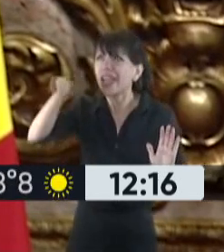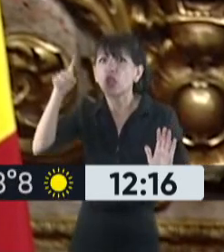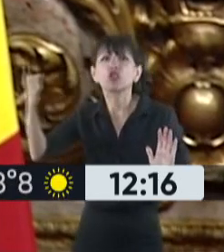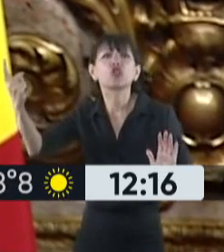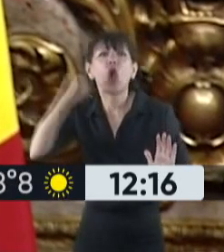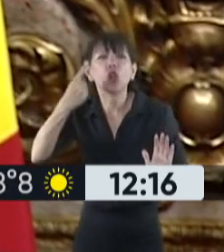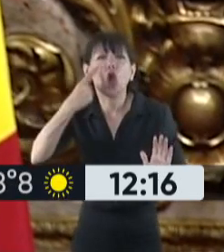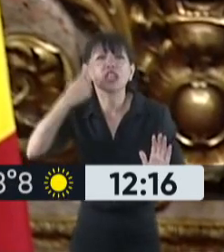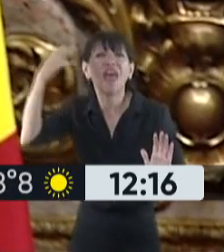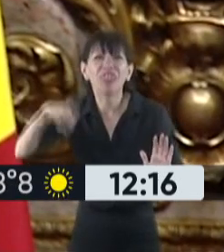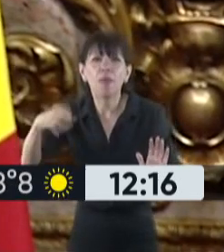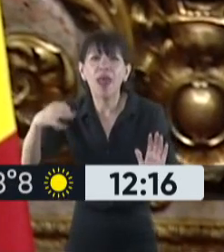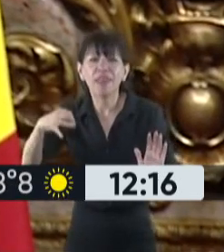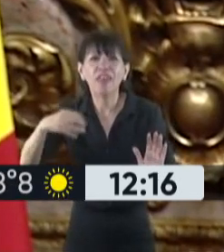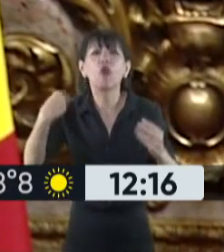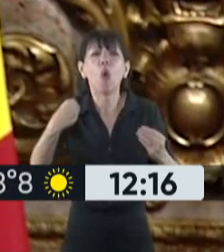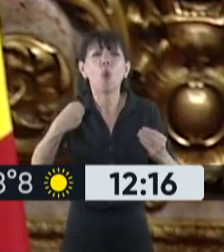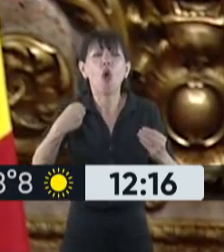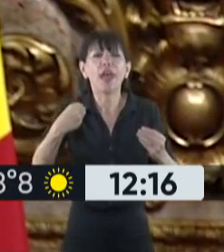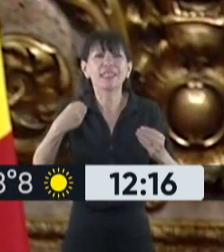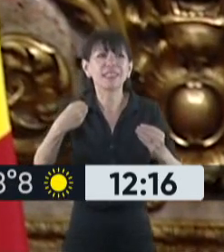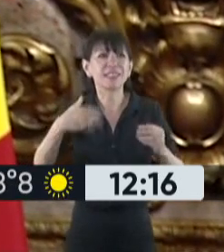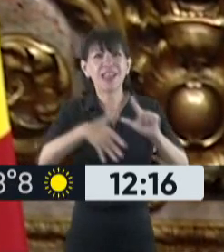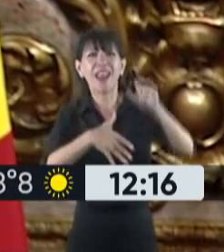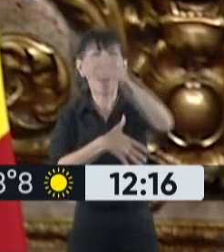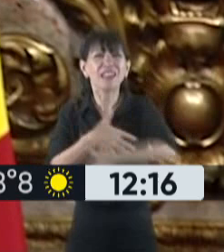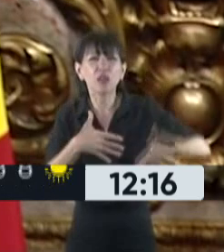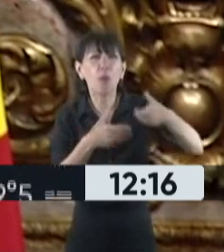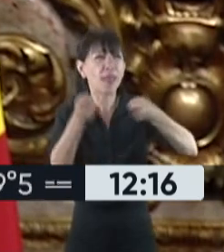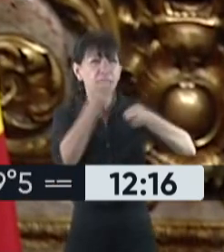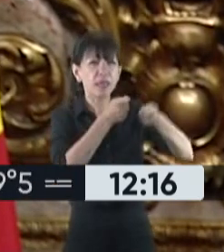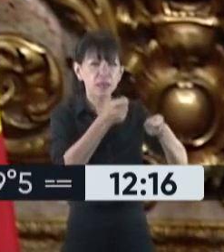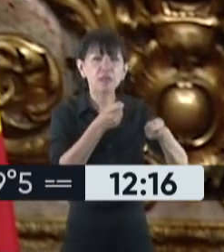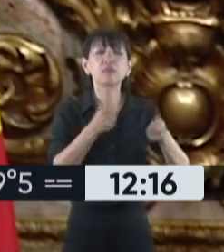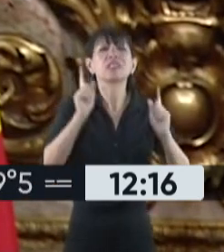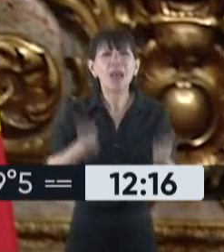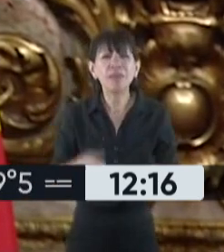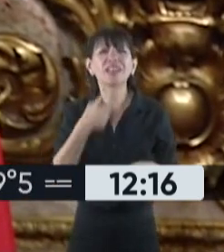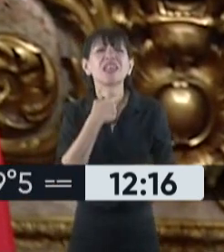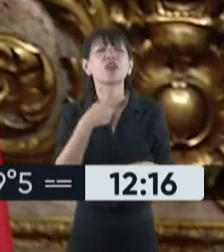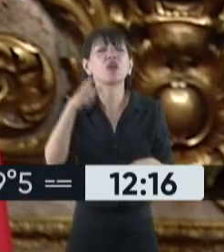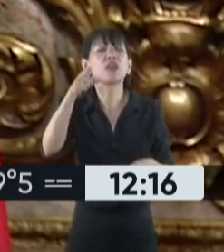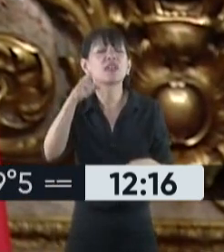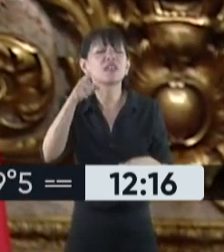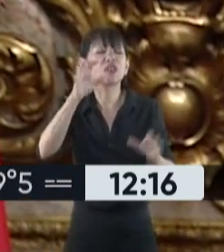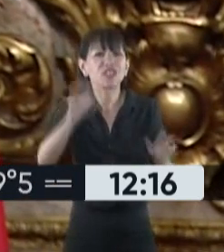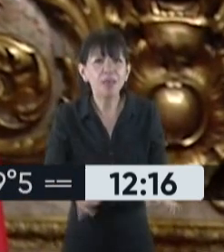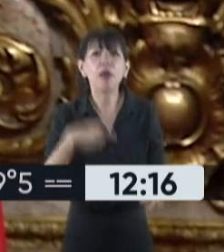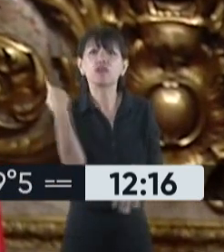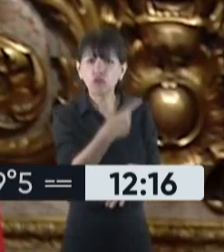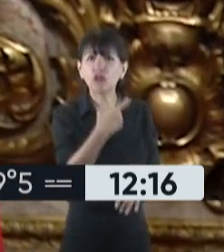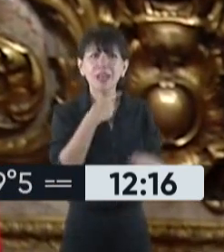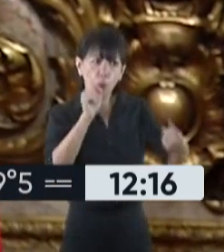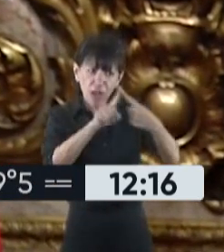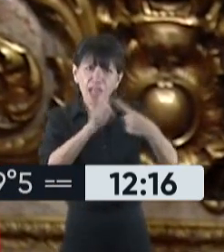y que se entiendan y que nuestros amigos entiendan que deseamos profundizar las relaciones y